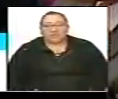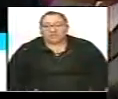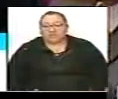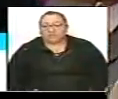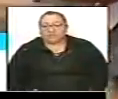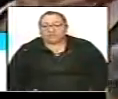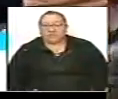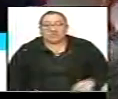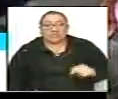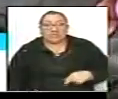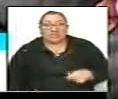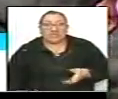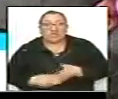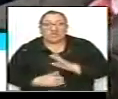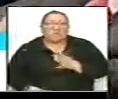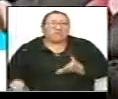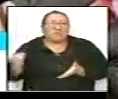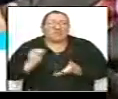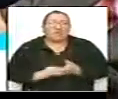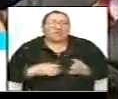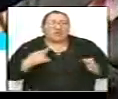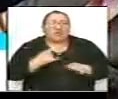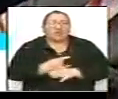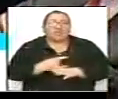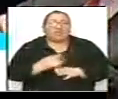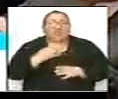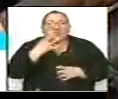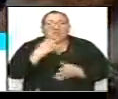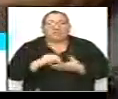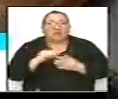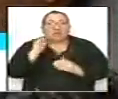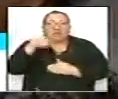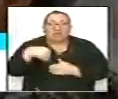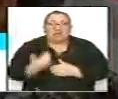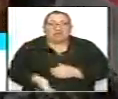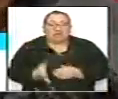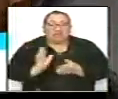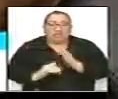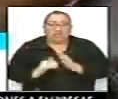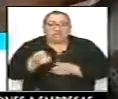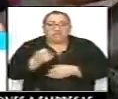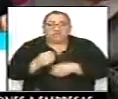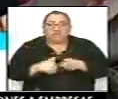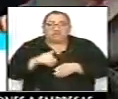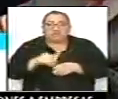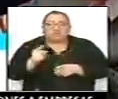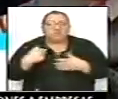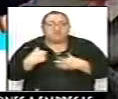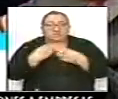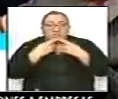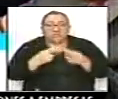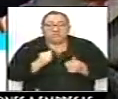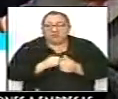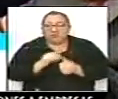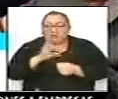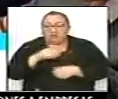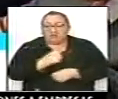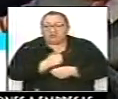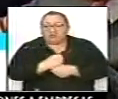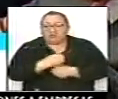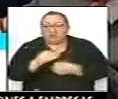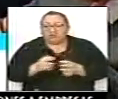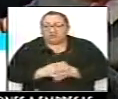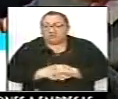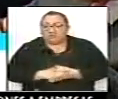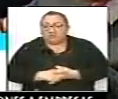esto como una bandera más para no seguir cayendo en las encuestas. Como una bandera más para no tener que responder por su incapacidad